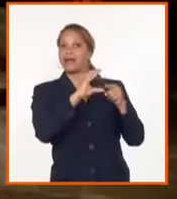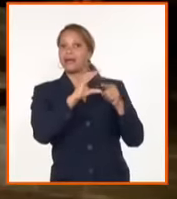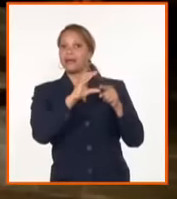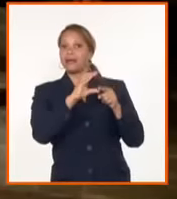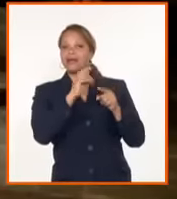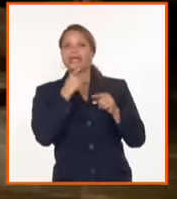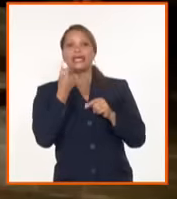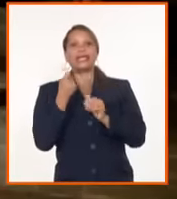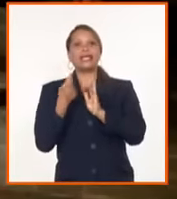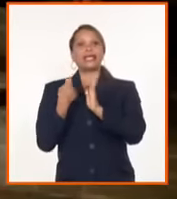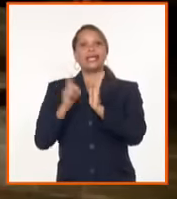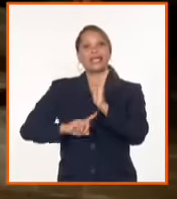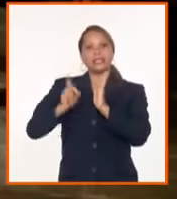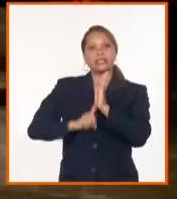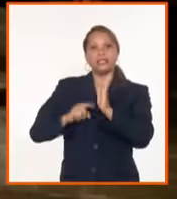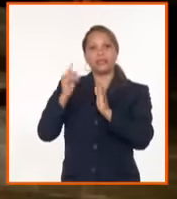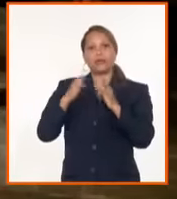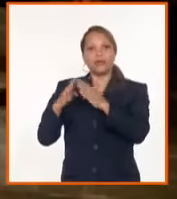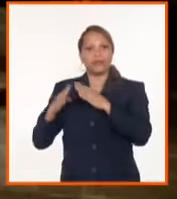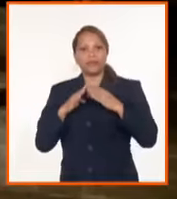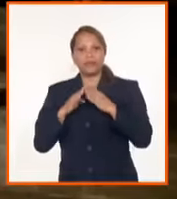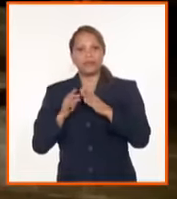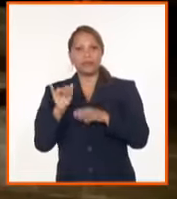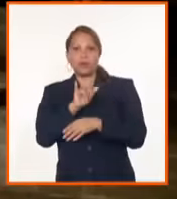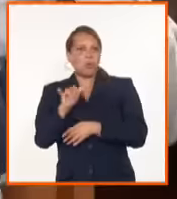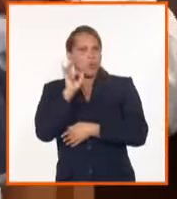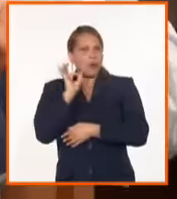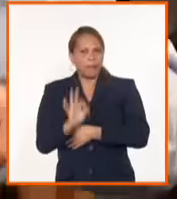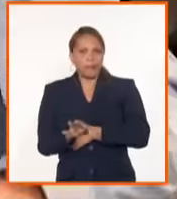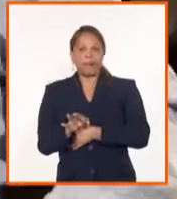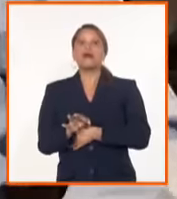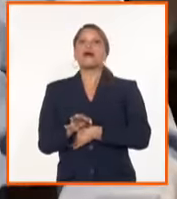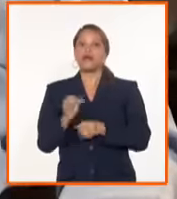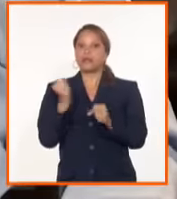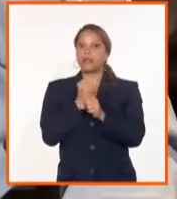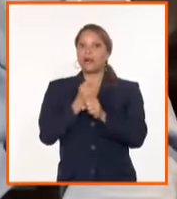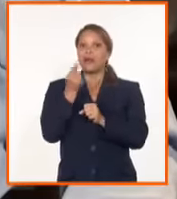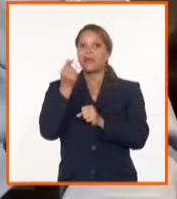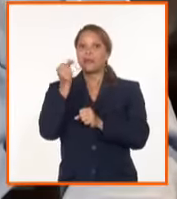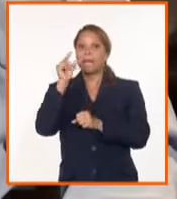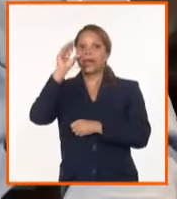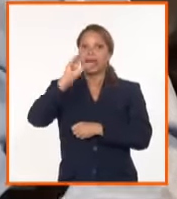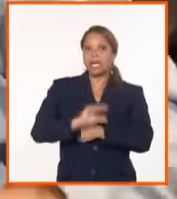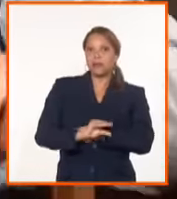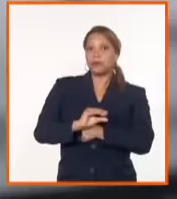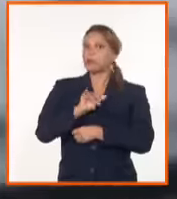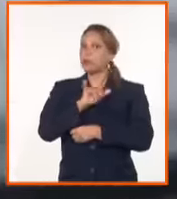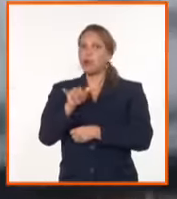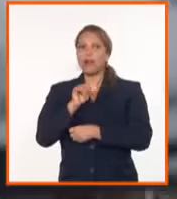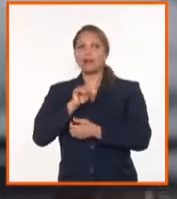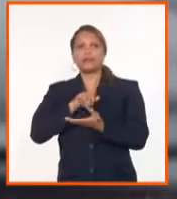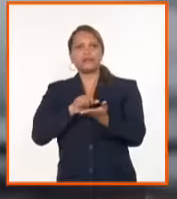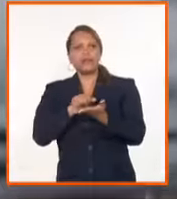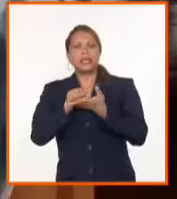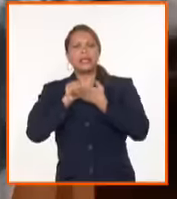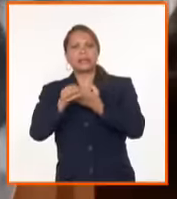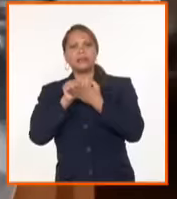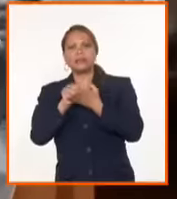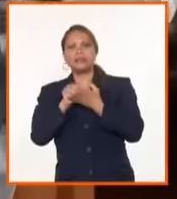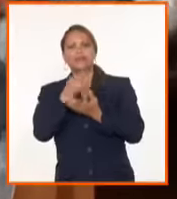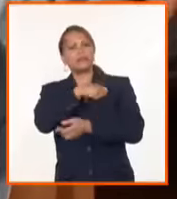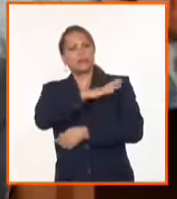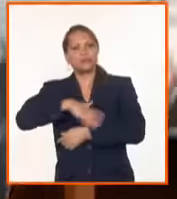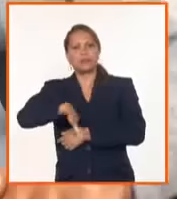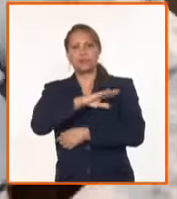población. Por lo tanto, cada vez esos trabajadores ganan menos y siguen dando un servicio a la población. Y todos sabemos el heroísmo de